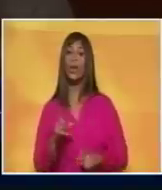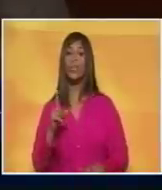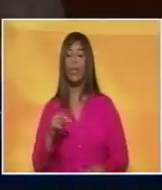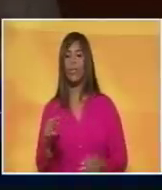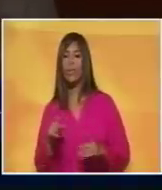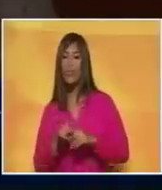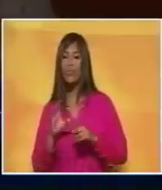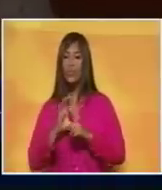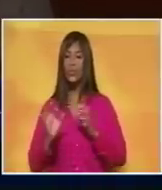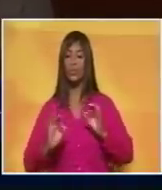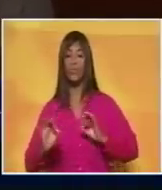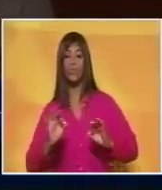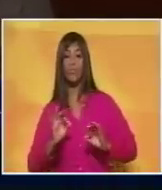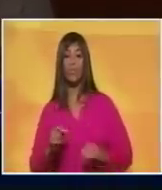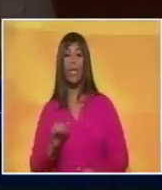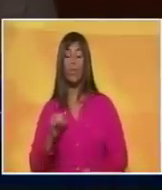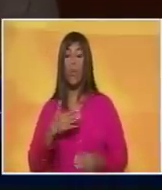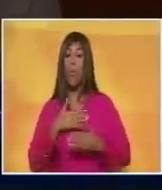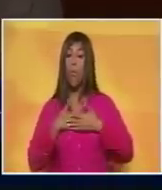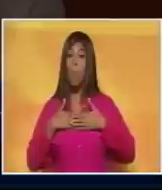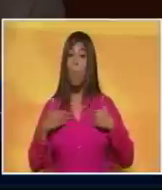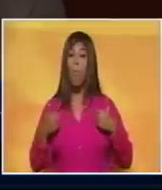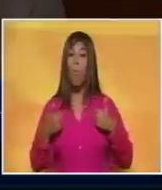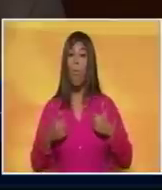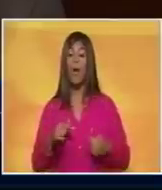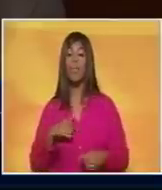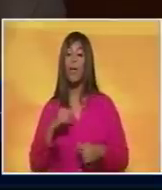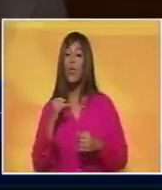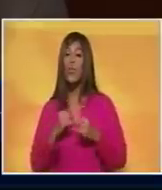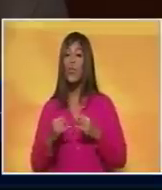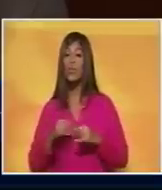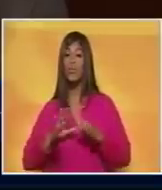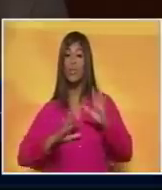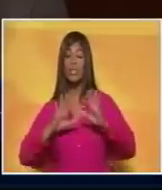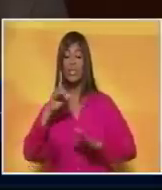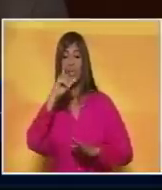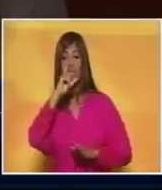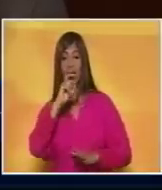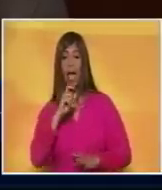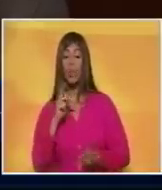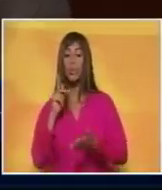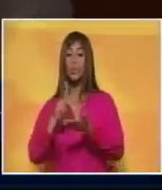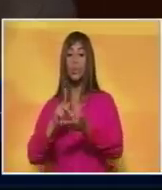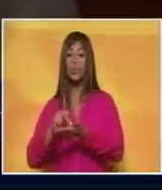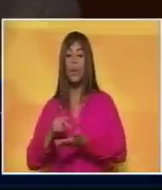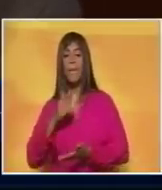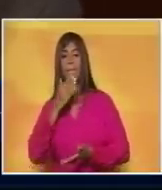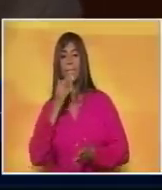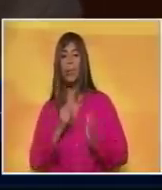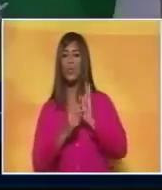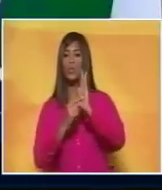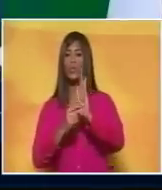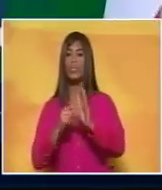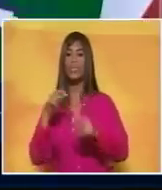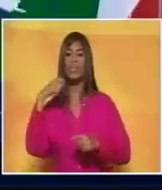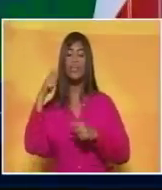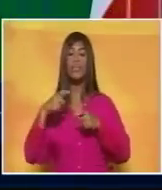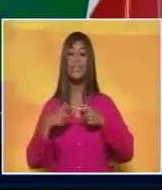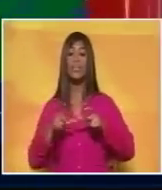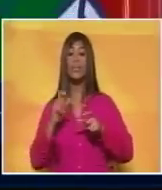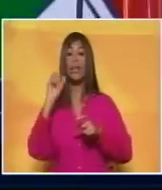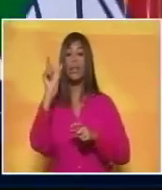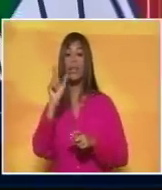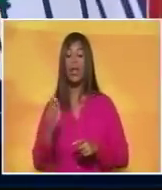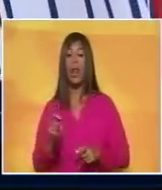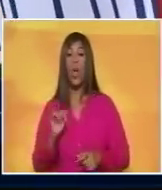Cultural. Y esto nos ha permitido durante los últimos 15 años de presentar siempre lo mejor del cine italiano. El festival